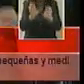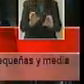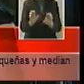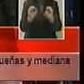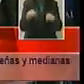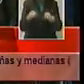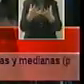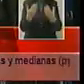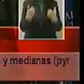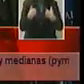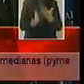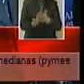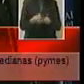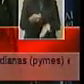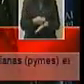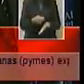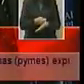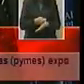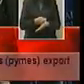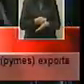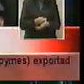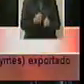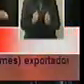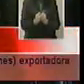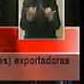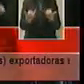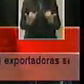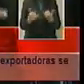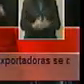es que querían tener nuevas remuneraciones. Y con este